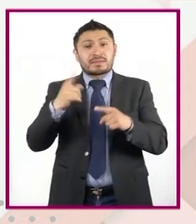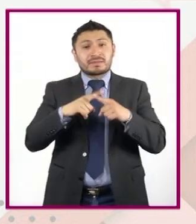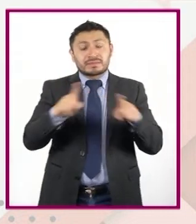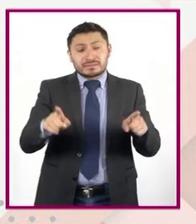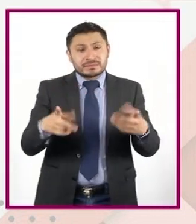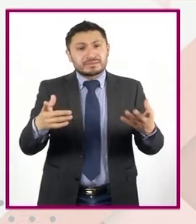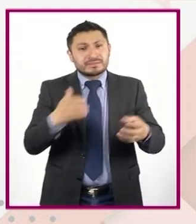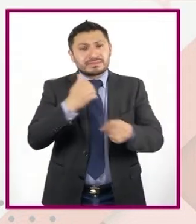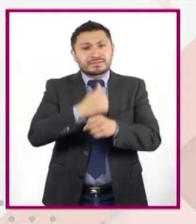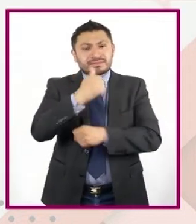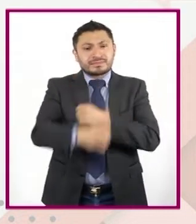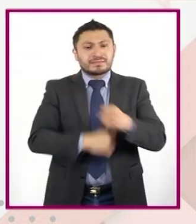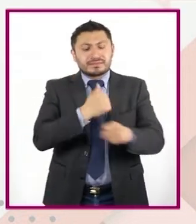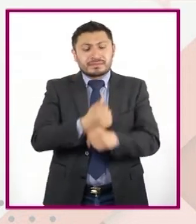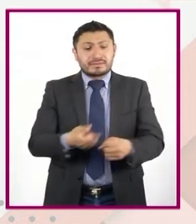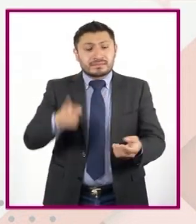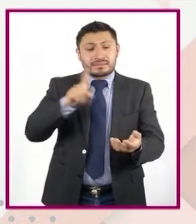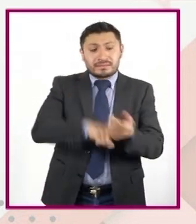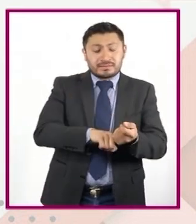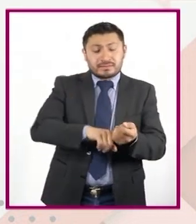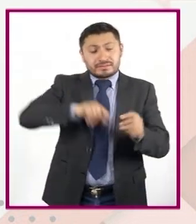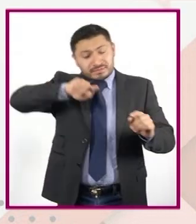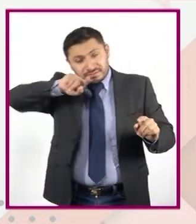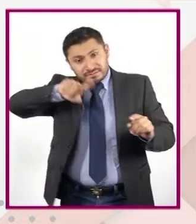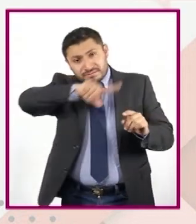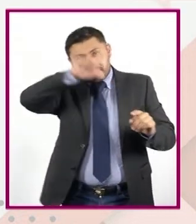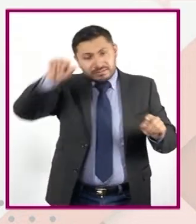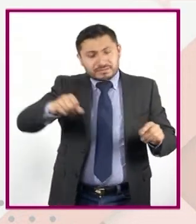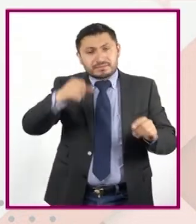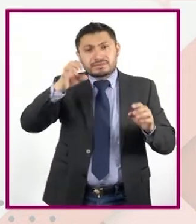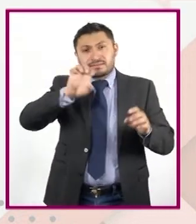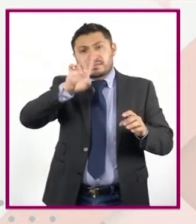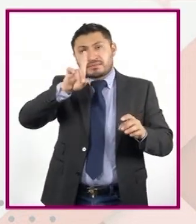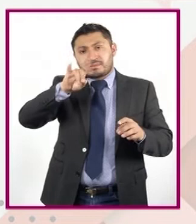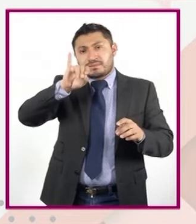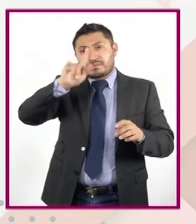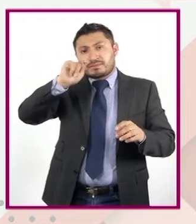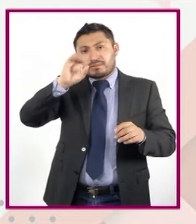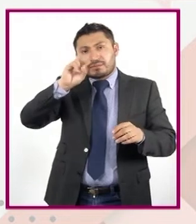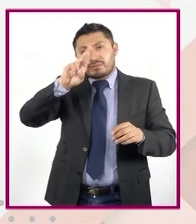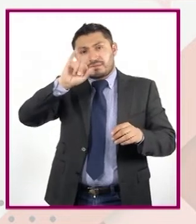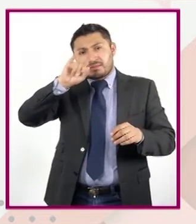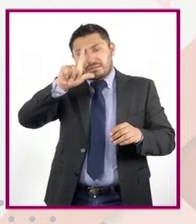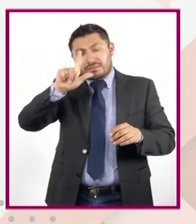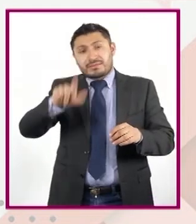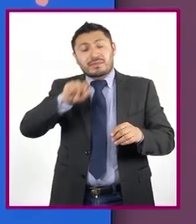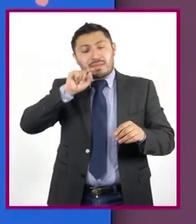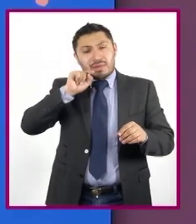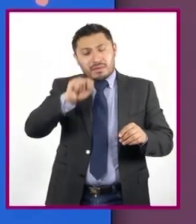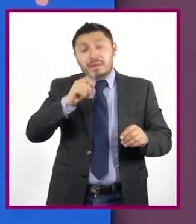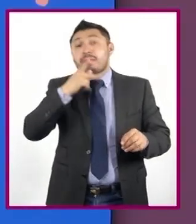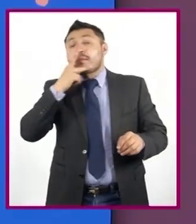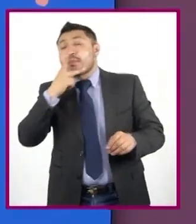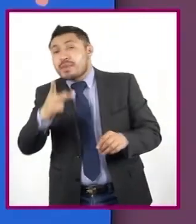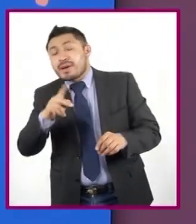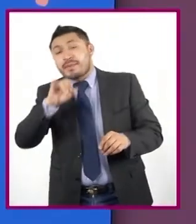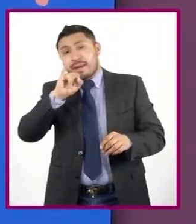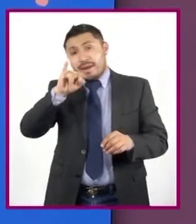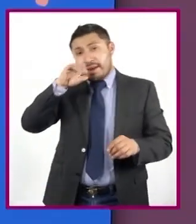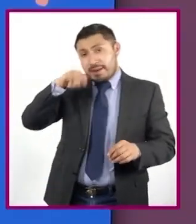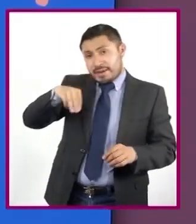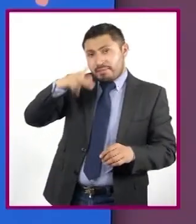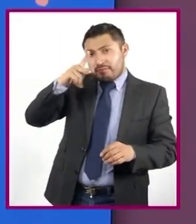que el año se anota después de la editorial y se incluye la palabra impreso. Así es,